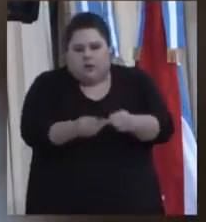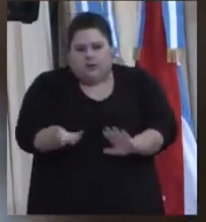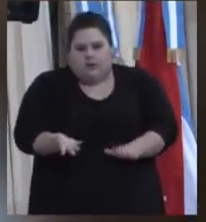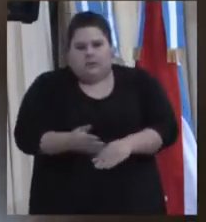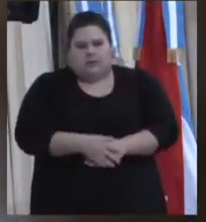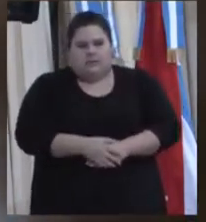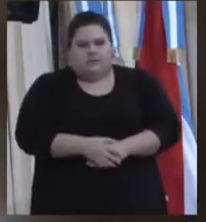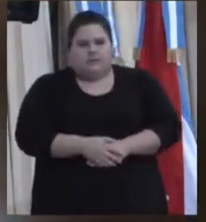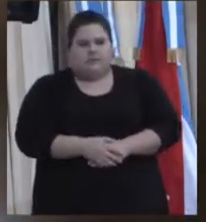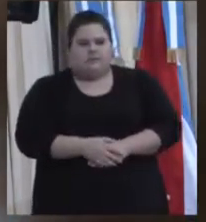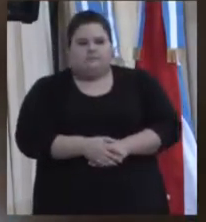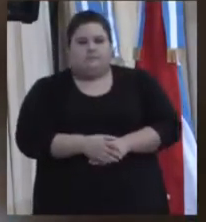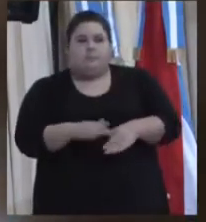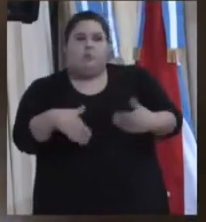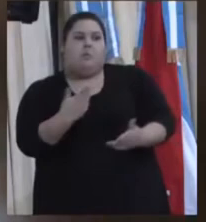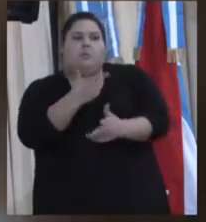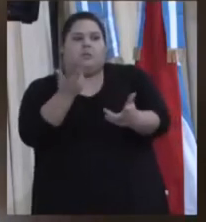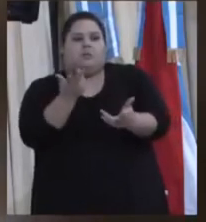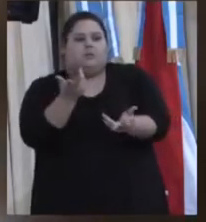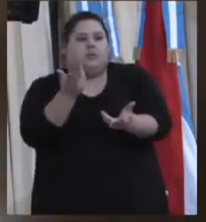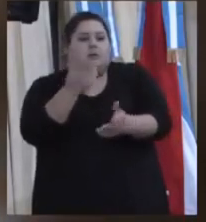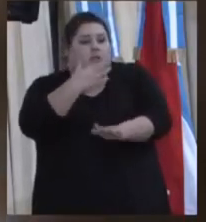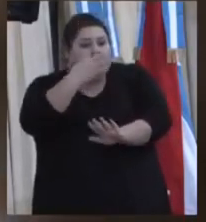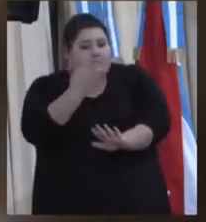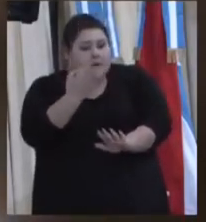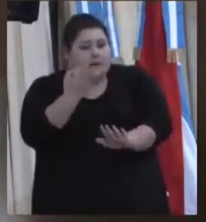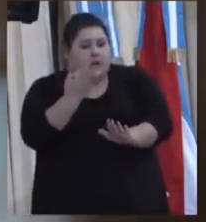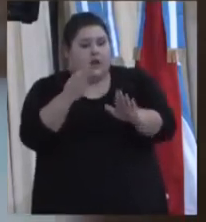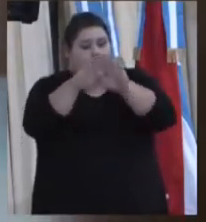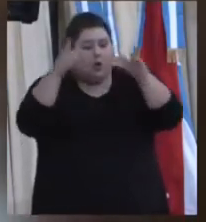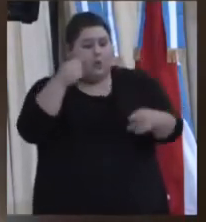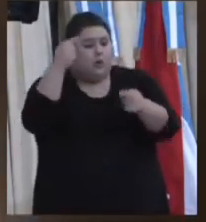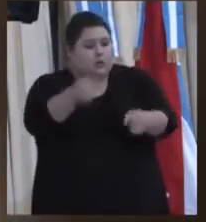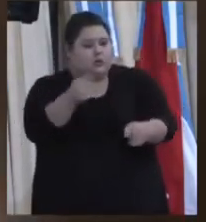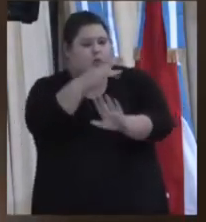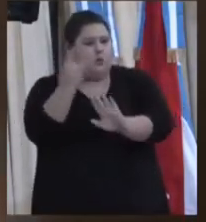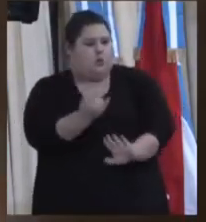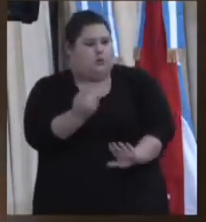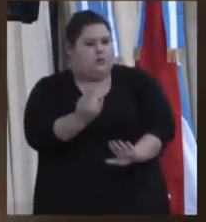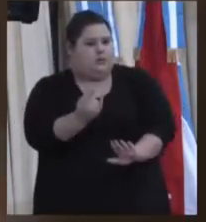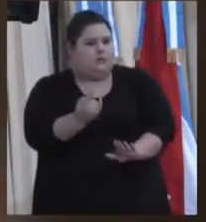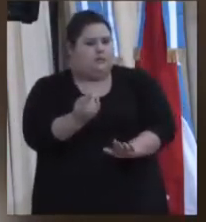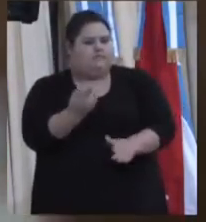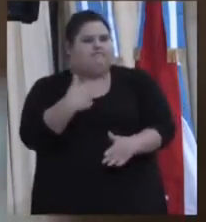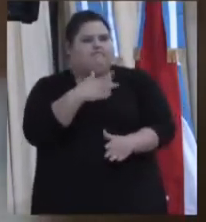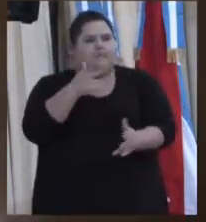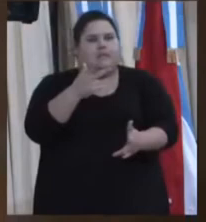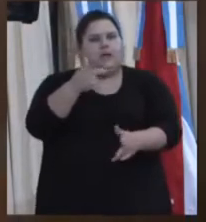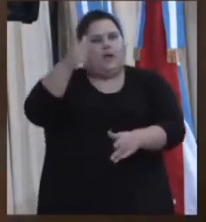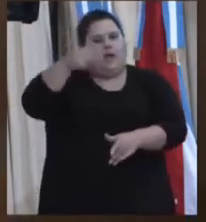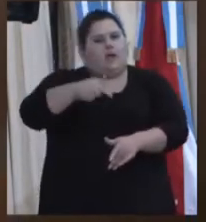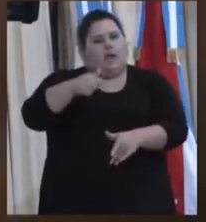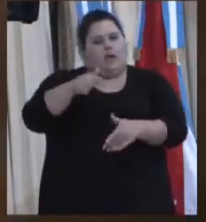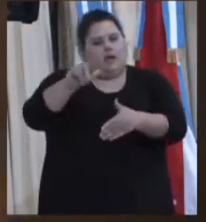entonces? Podríamos empezar diciendo que en realidad desde que existe la institución universitaria, me refiero por lo menos en el mundo